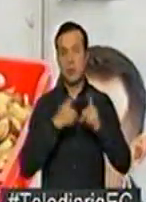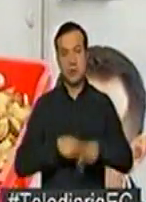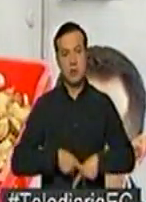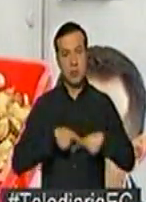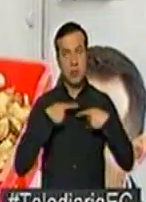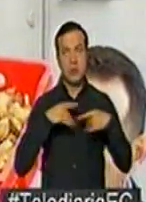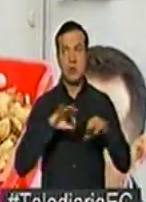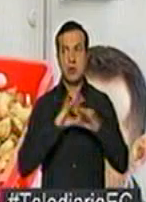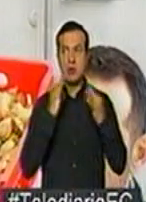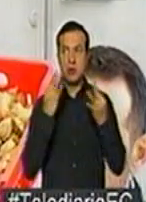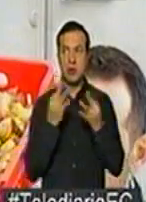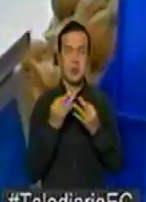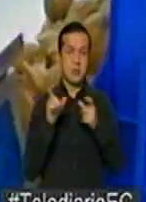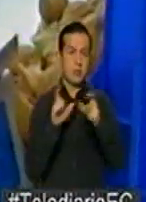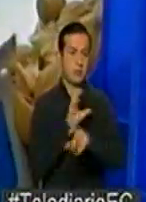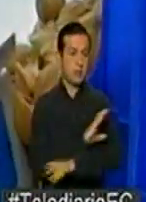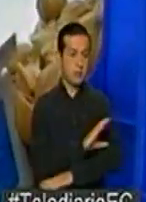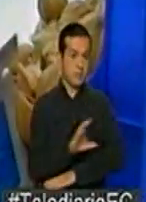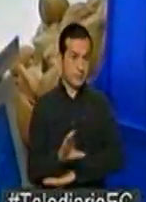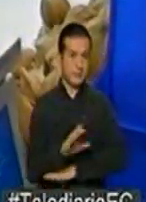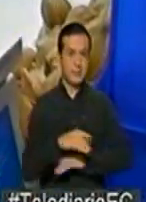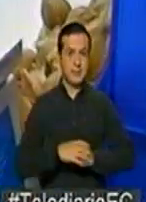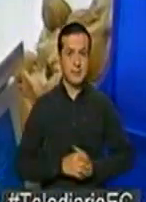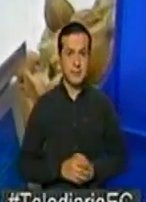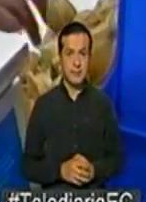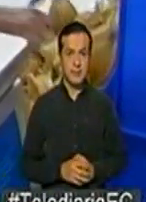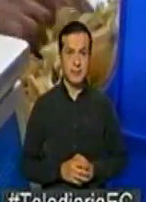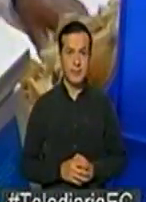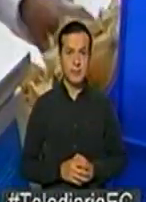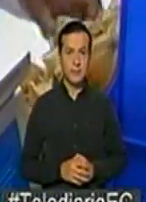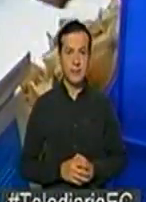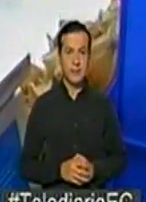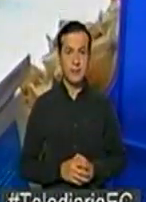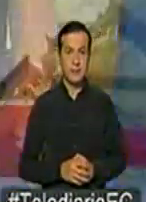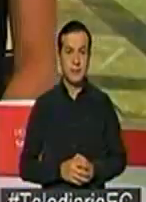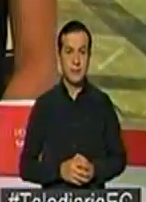la vida de la familia campesina. Juan Carlos Figueroa, Medios Públicos.